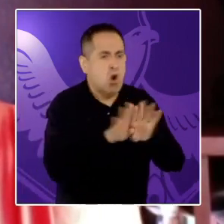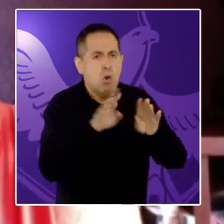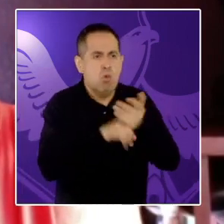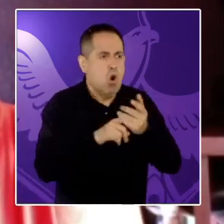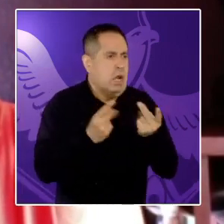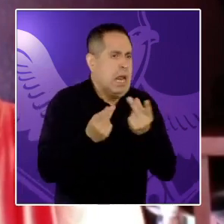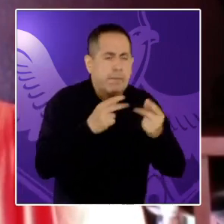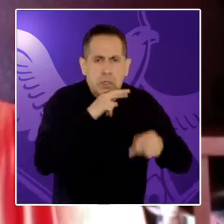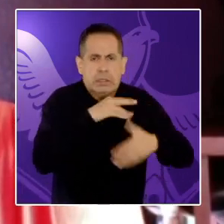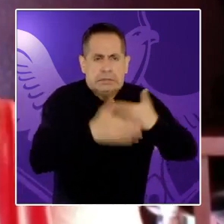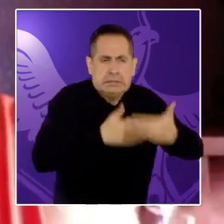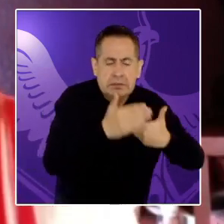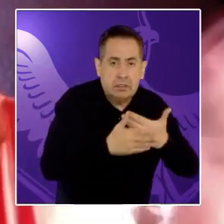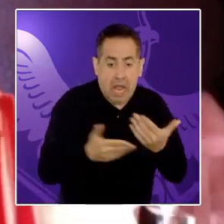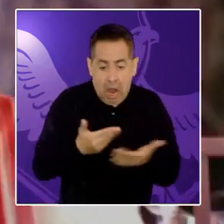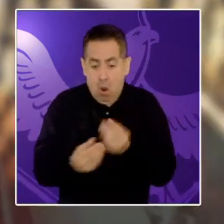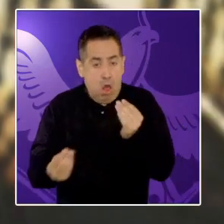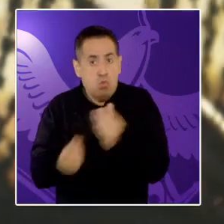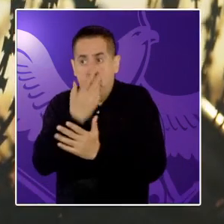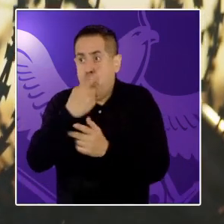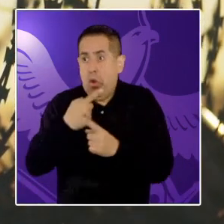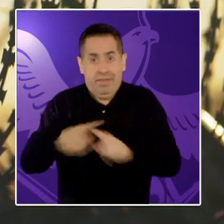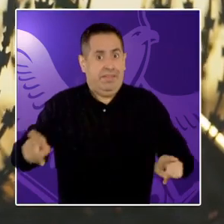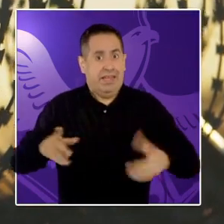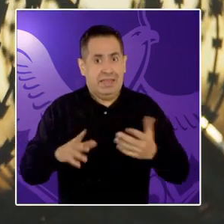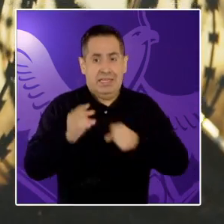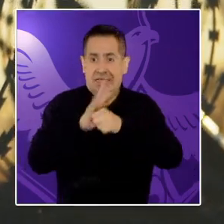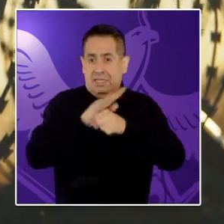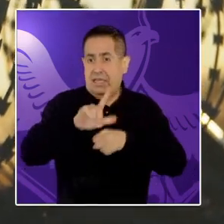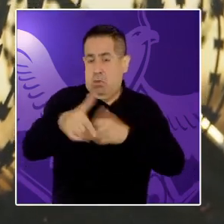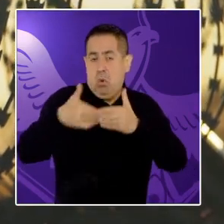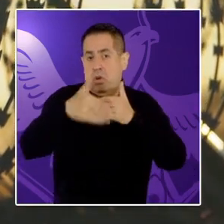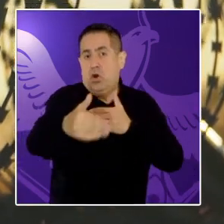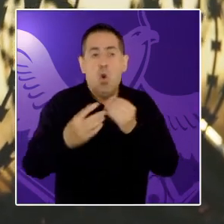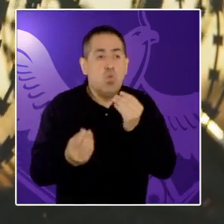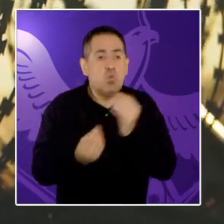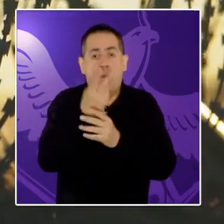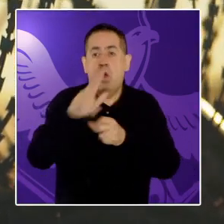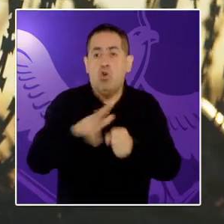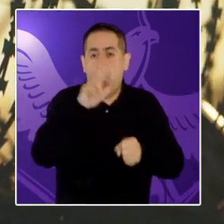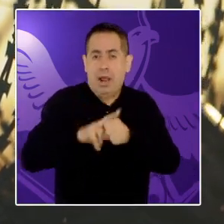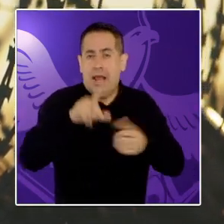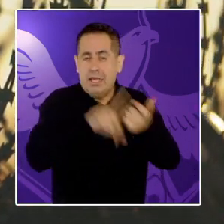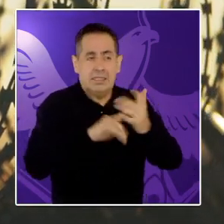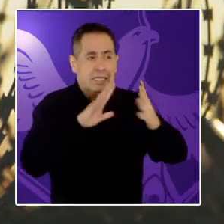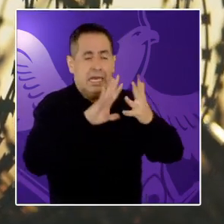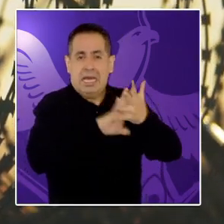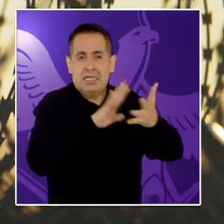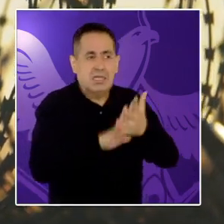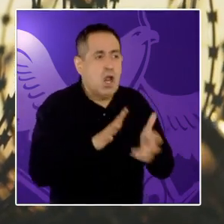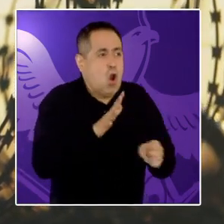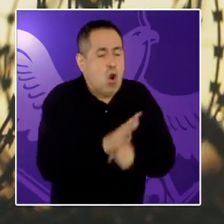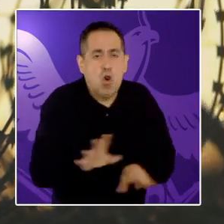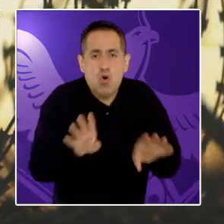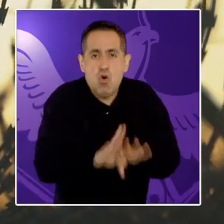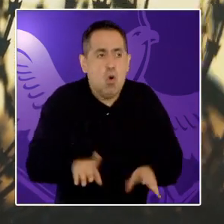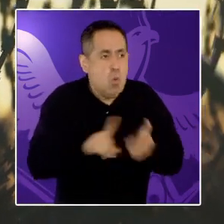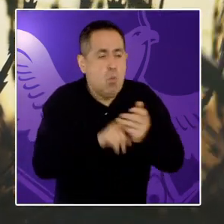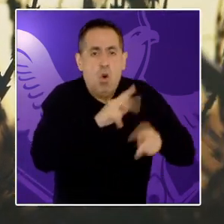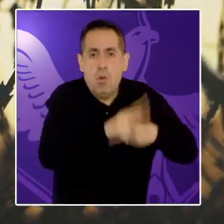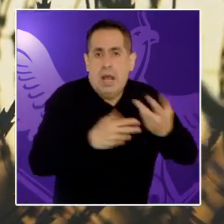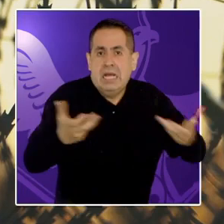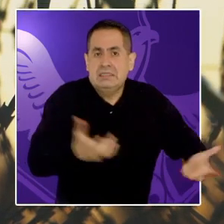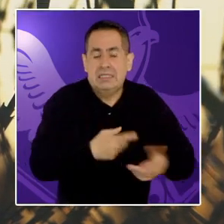llevan a diario antes de la contingencia era uno y era muy, muy apresurado. Tenemos que implementar una nueva forma, hay una nueva normalidad